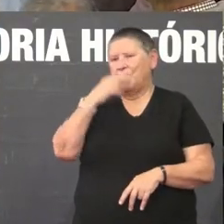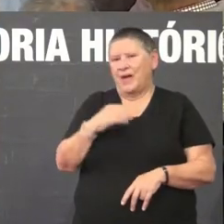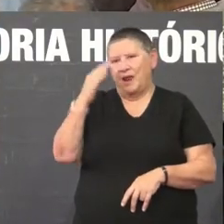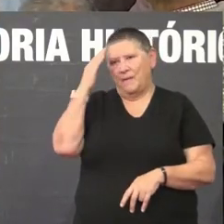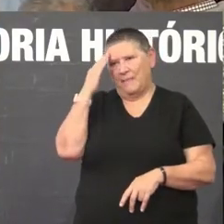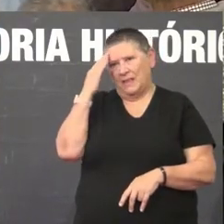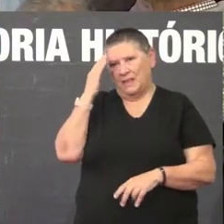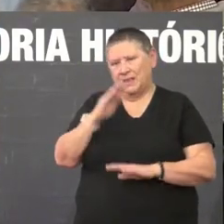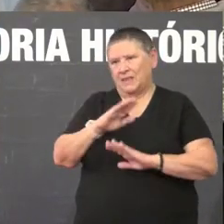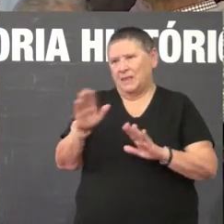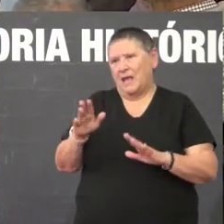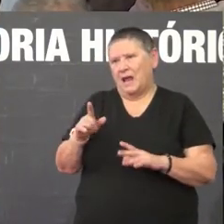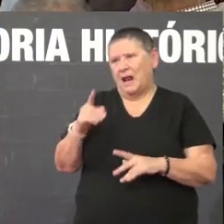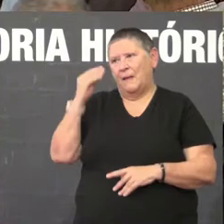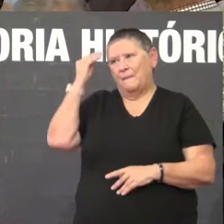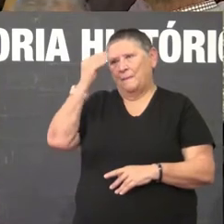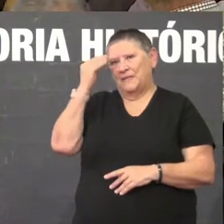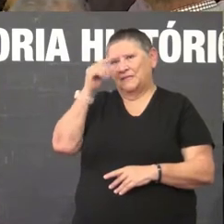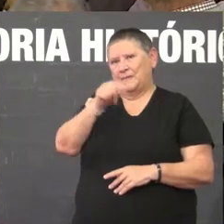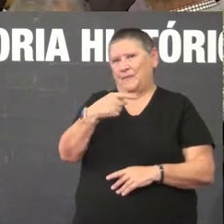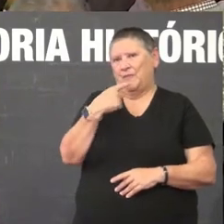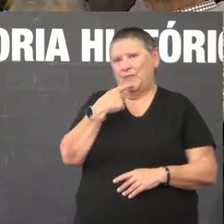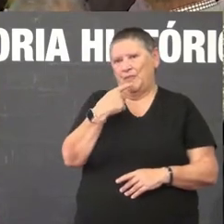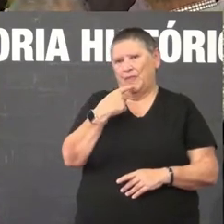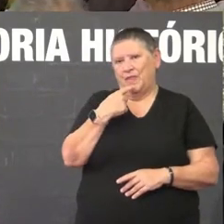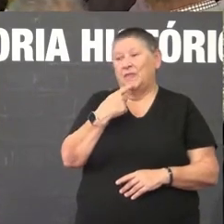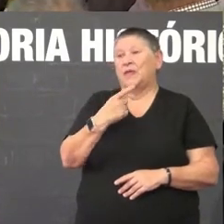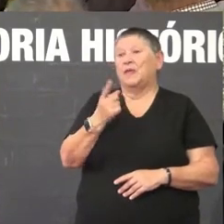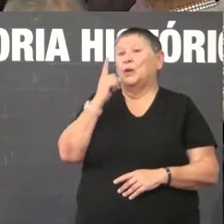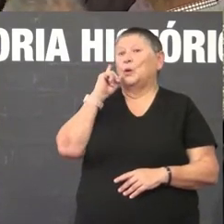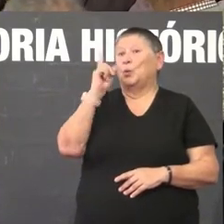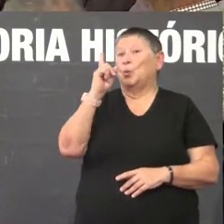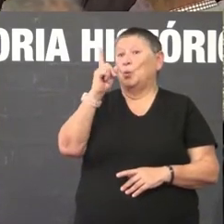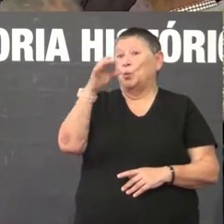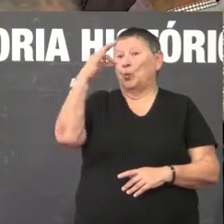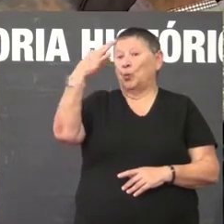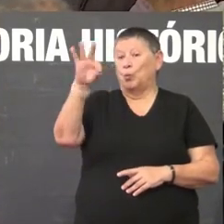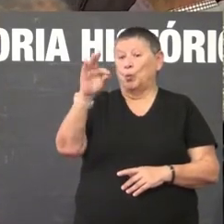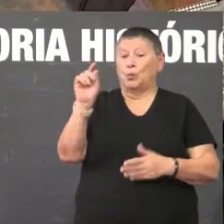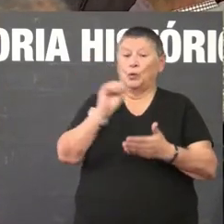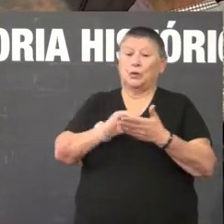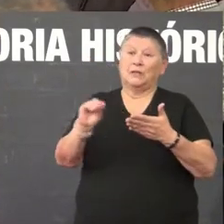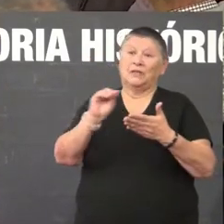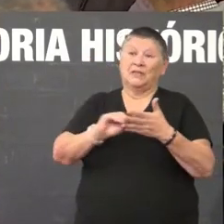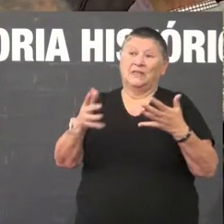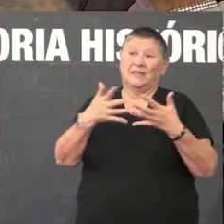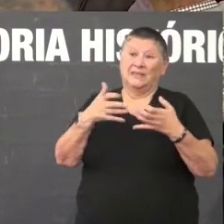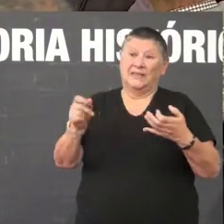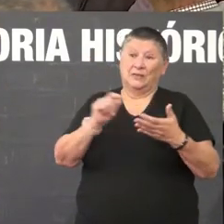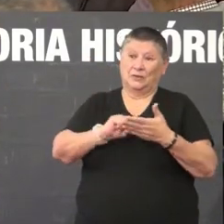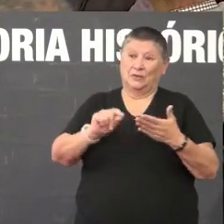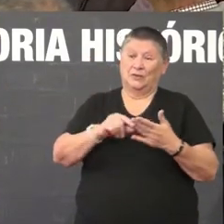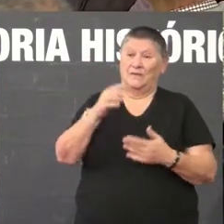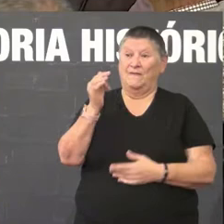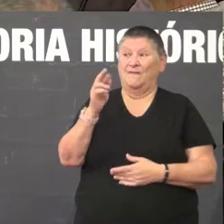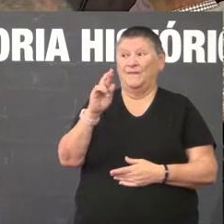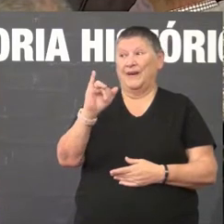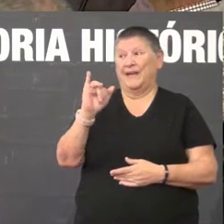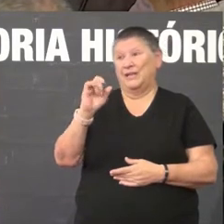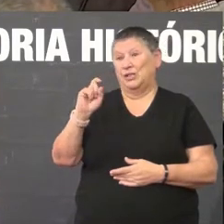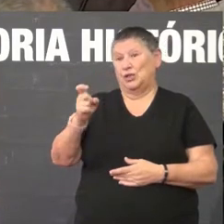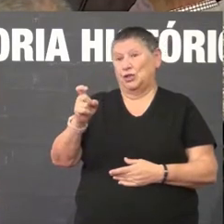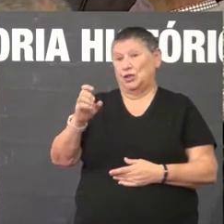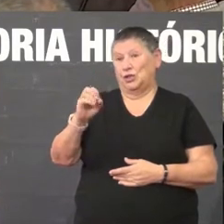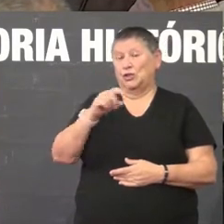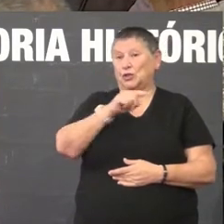Pero Sarmiento, no único texto que vai a publicar, e en defensa precisamente de Feixóo, porque caían sobre él